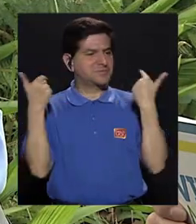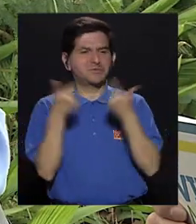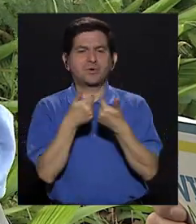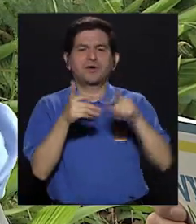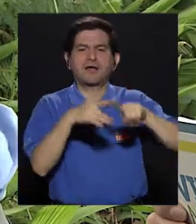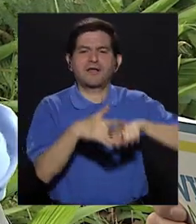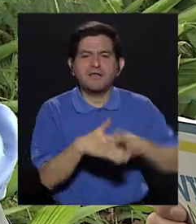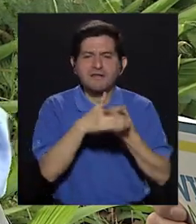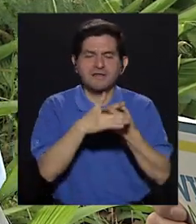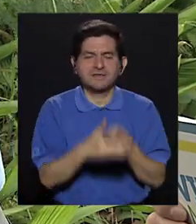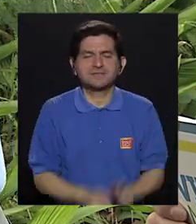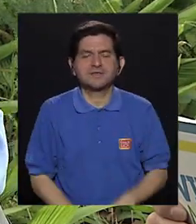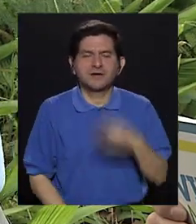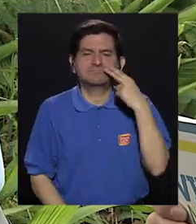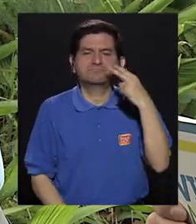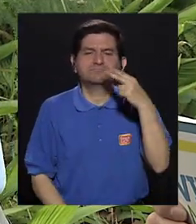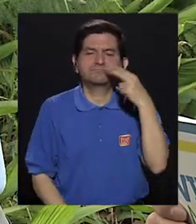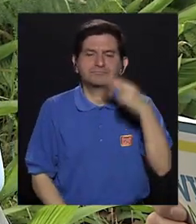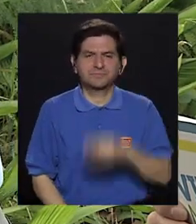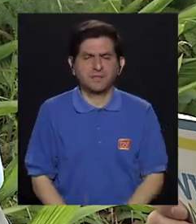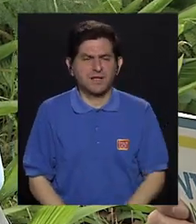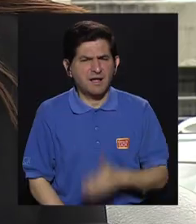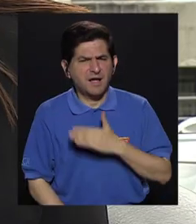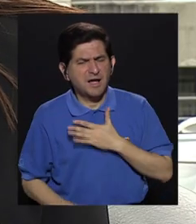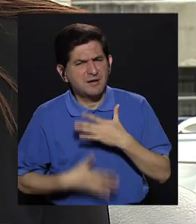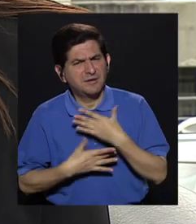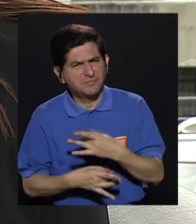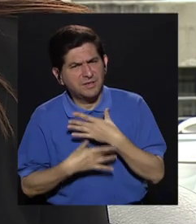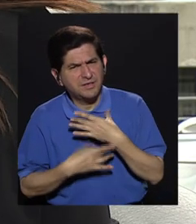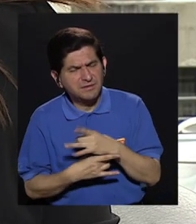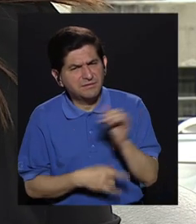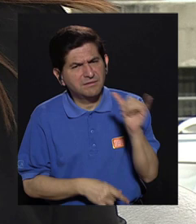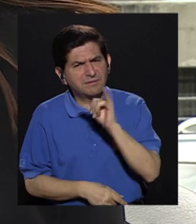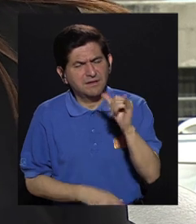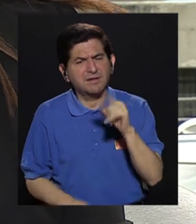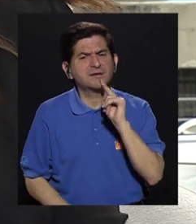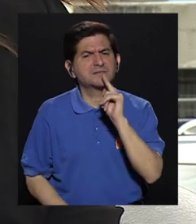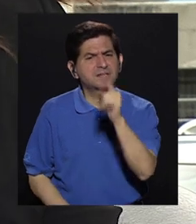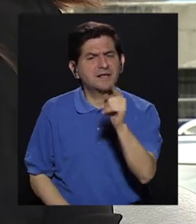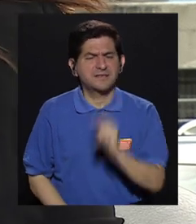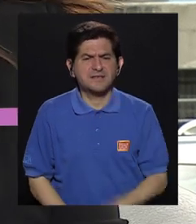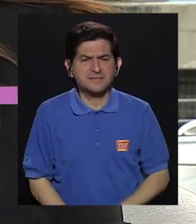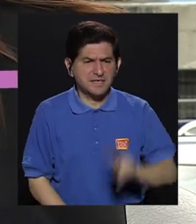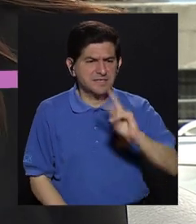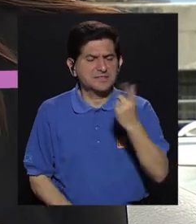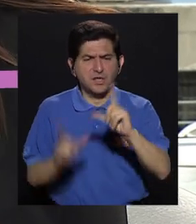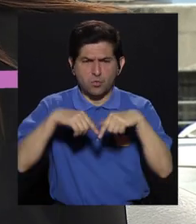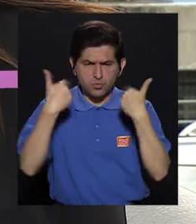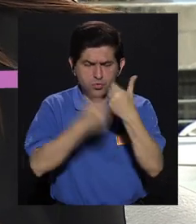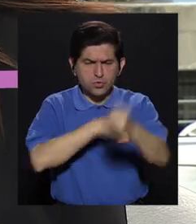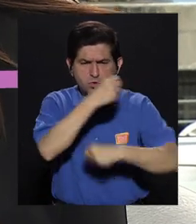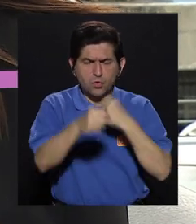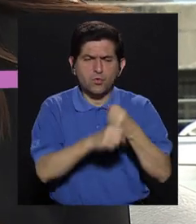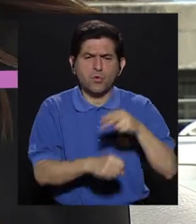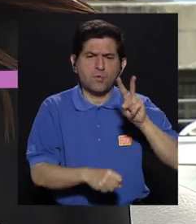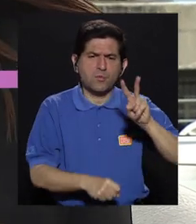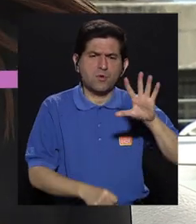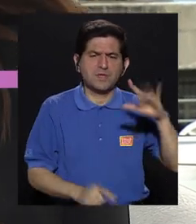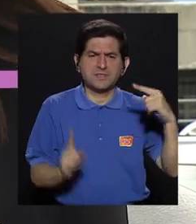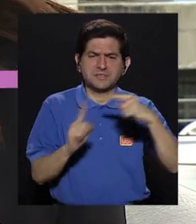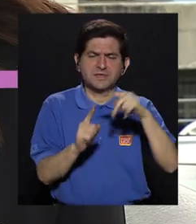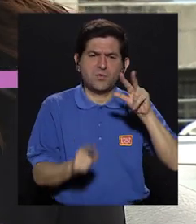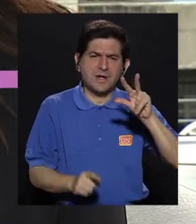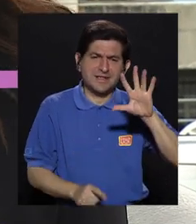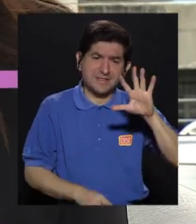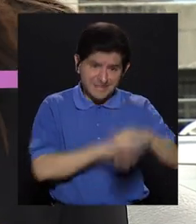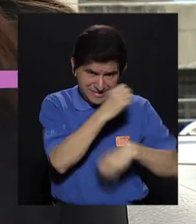que se inicia y se prueba el tabaco. Me llama la atención, doctor Mora, también cuando usted habla de este segundo grupo etario, ¿verdad? De